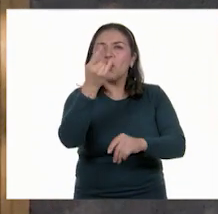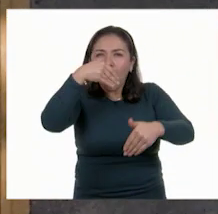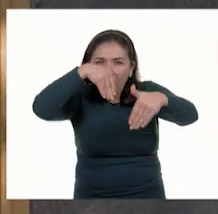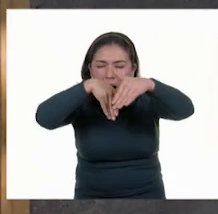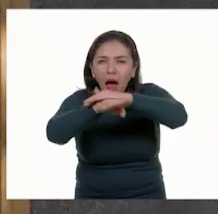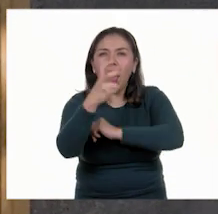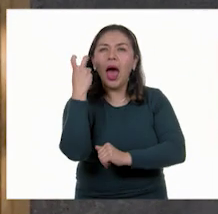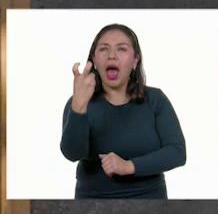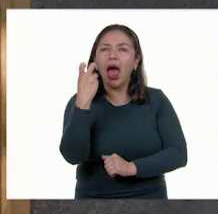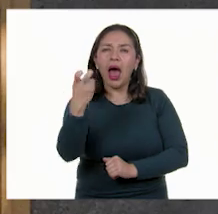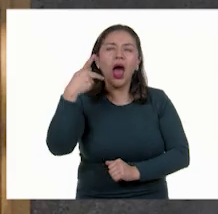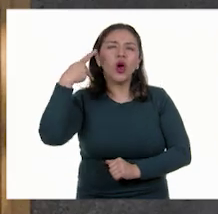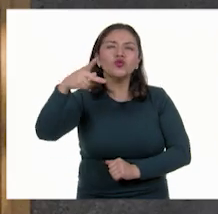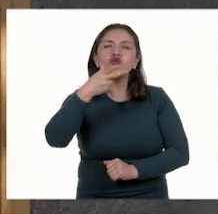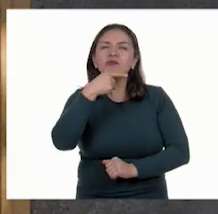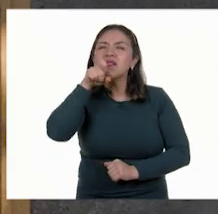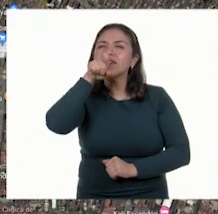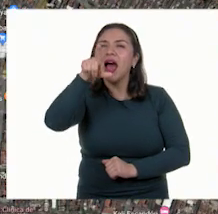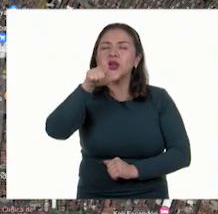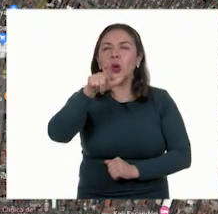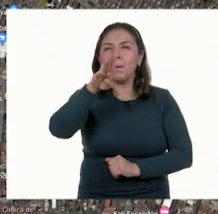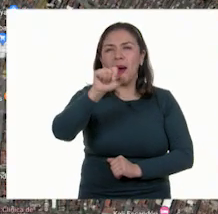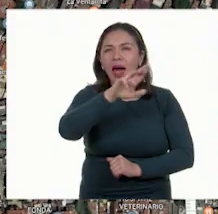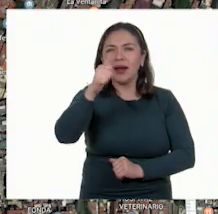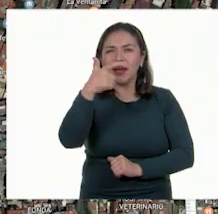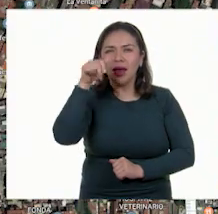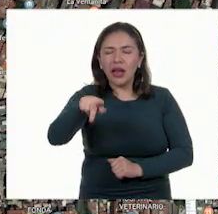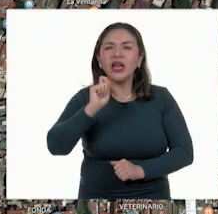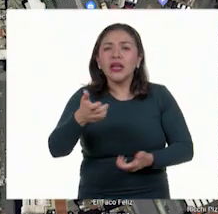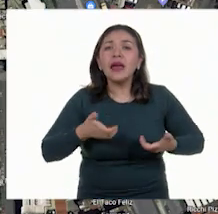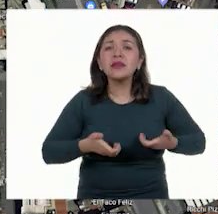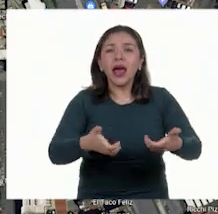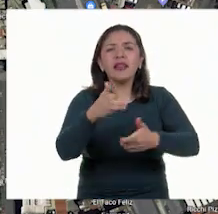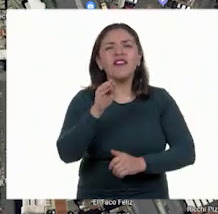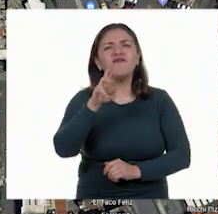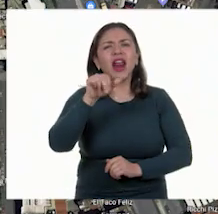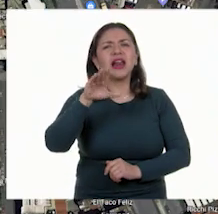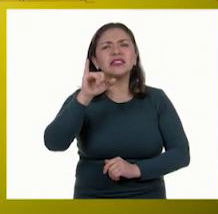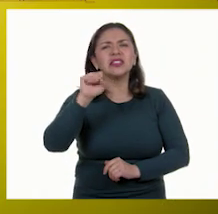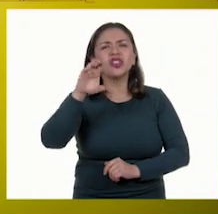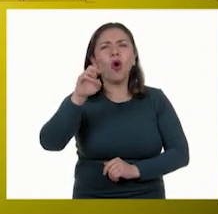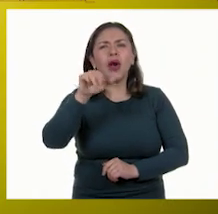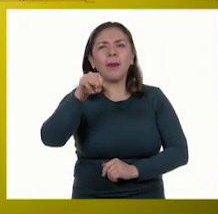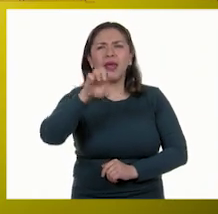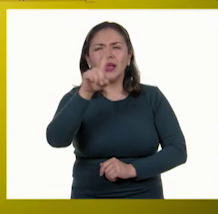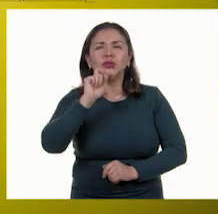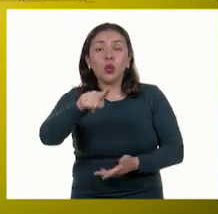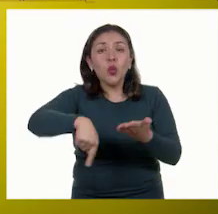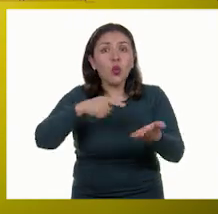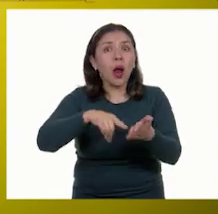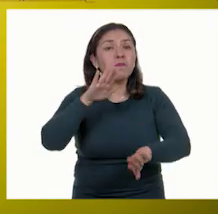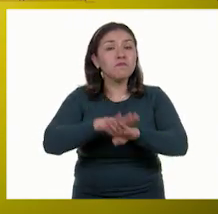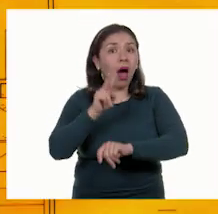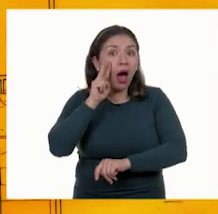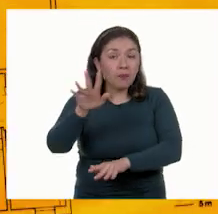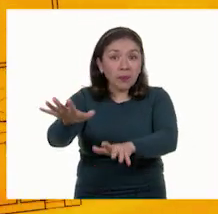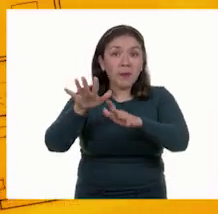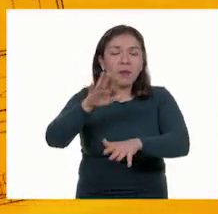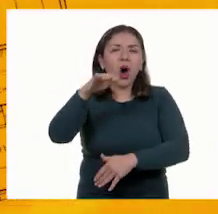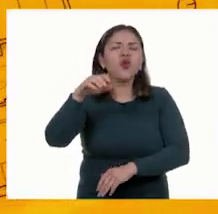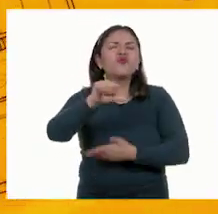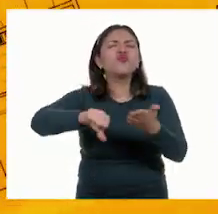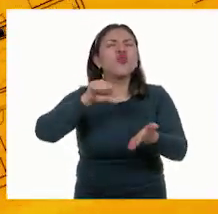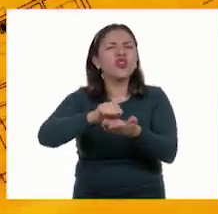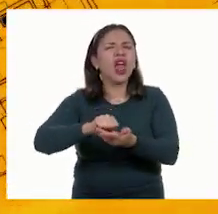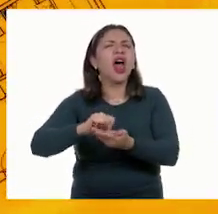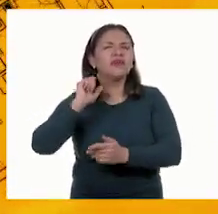del arquitecto jalisciense Luis Barragán está en la calle Francisco Ramírez, uno de los espacios más notables de la colonia